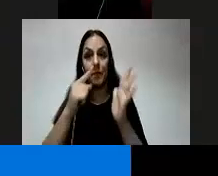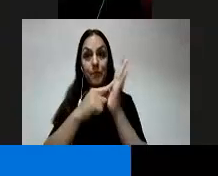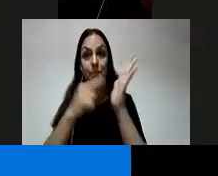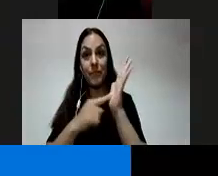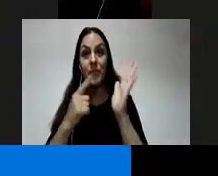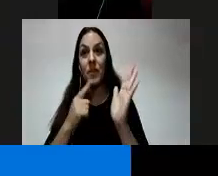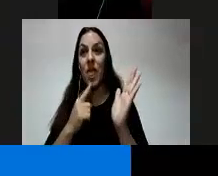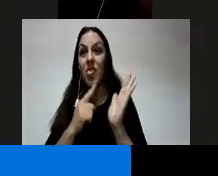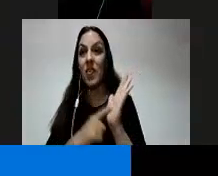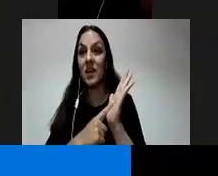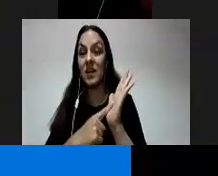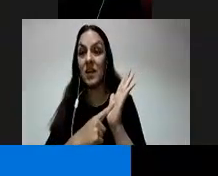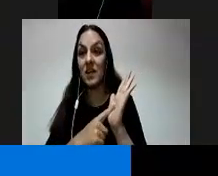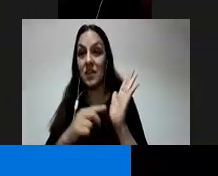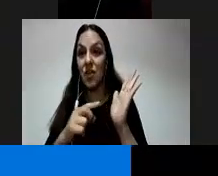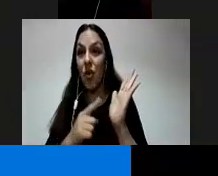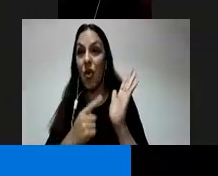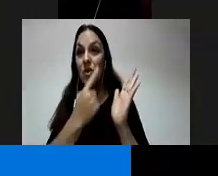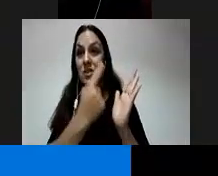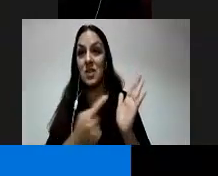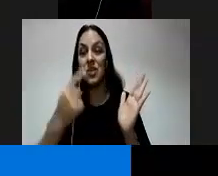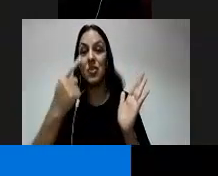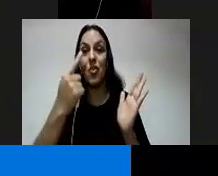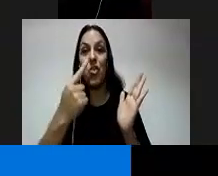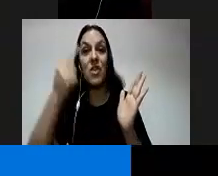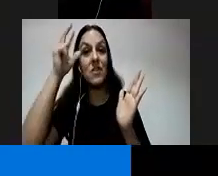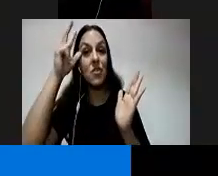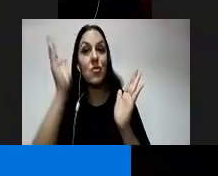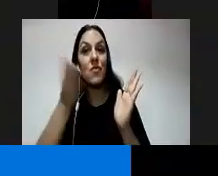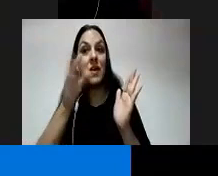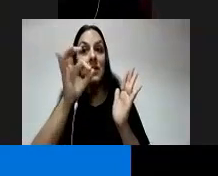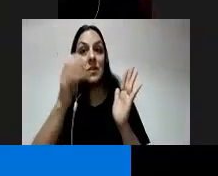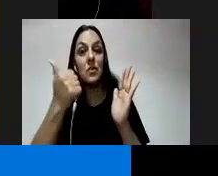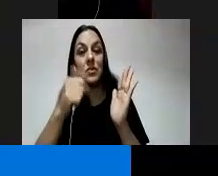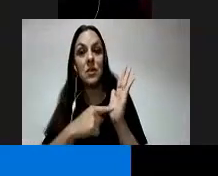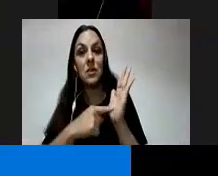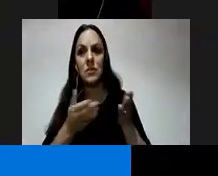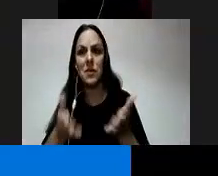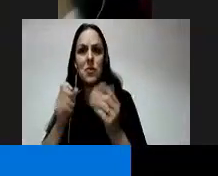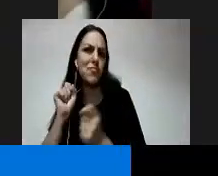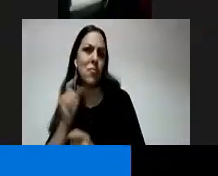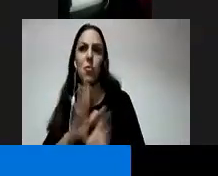reglamentario 118/06. A. Servicio común es lo que le permite.